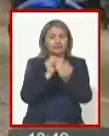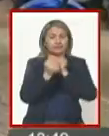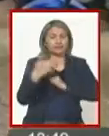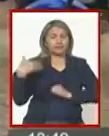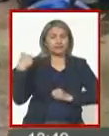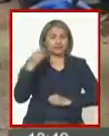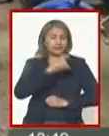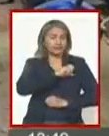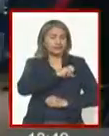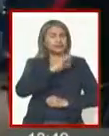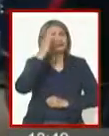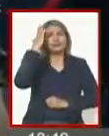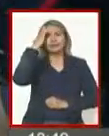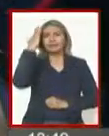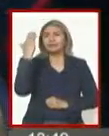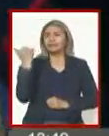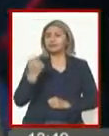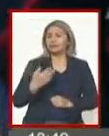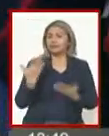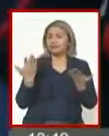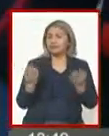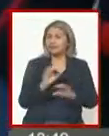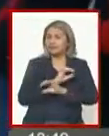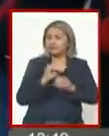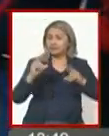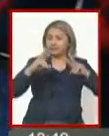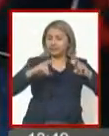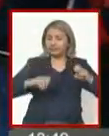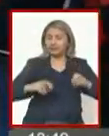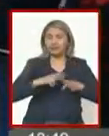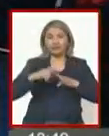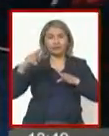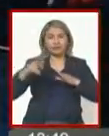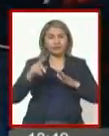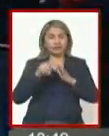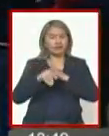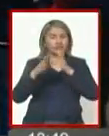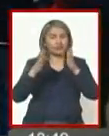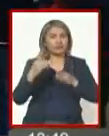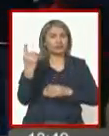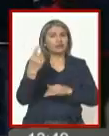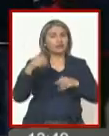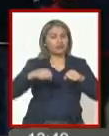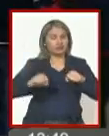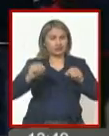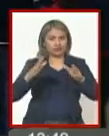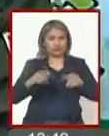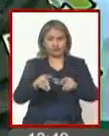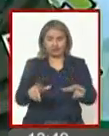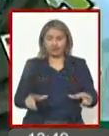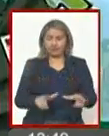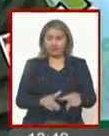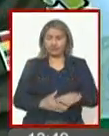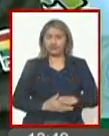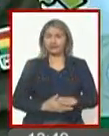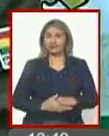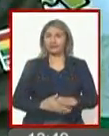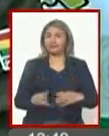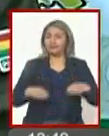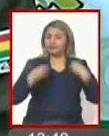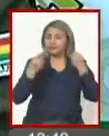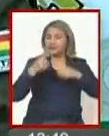cambio de comandante policial en vista de que no se verían resultados de la investigación sobre el asesinato de uno de los motoqueros del lugar. Démosle